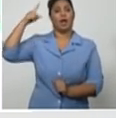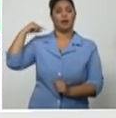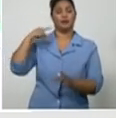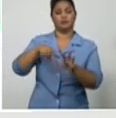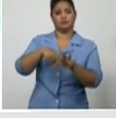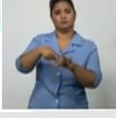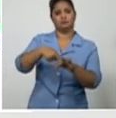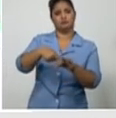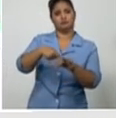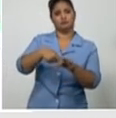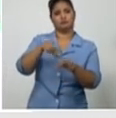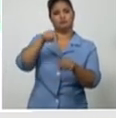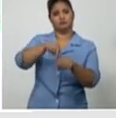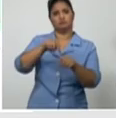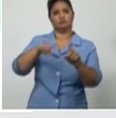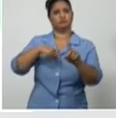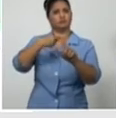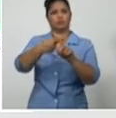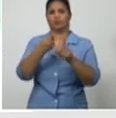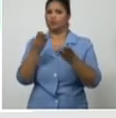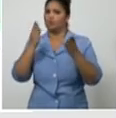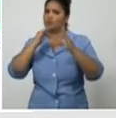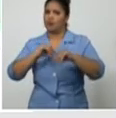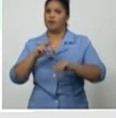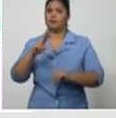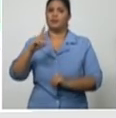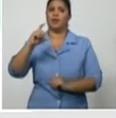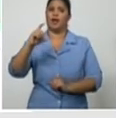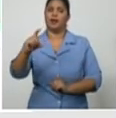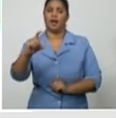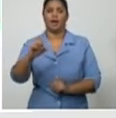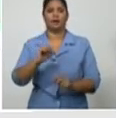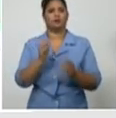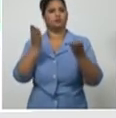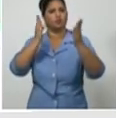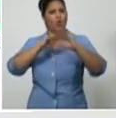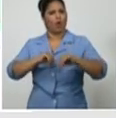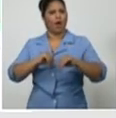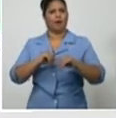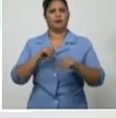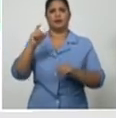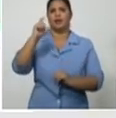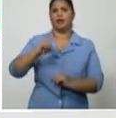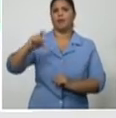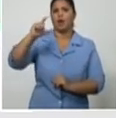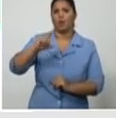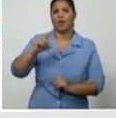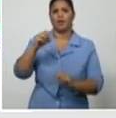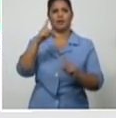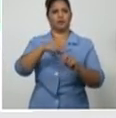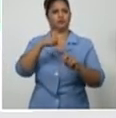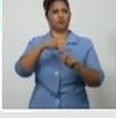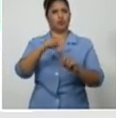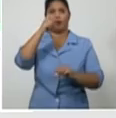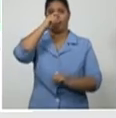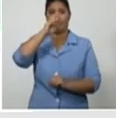Juventud, ni Villa Clara, ni Camagüey, ni Las Tunas. Y de